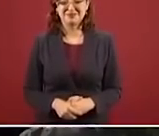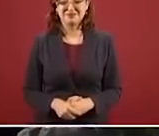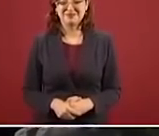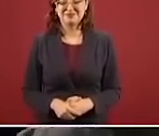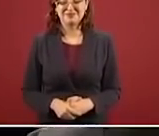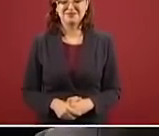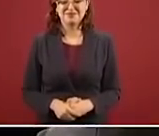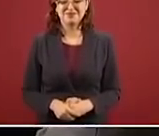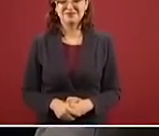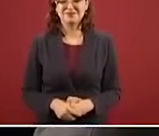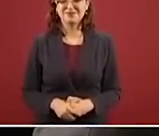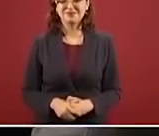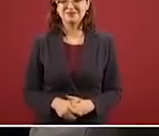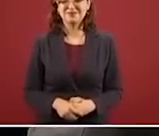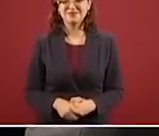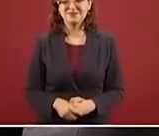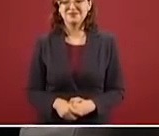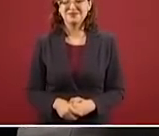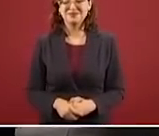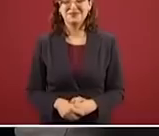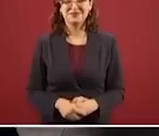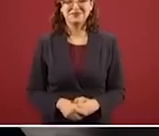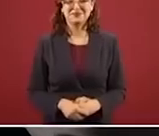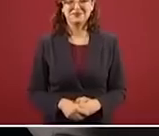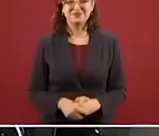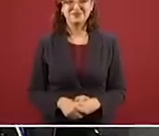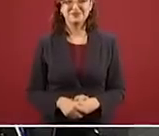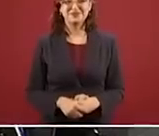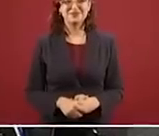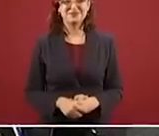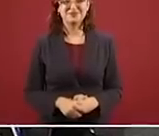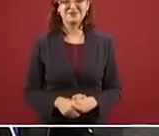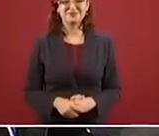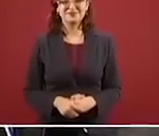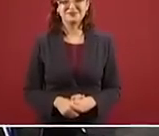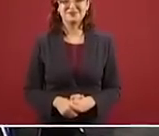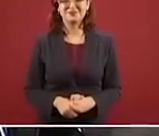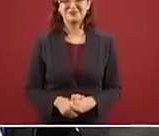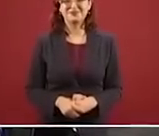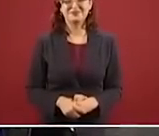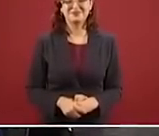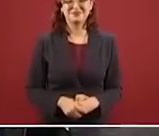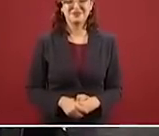Usted me señaló ayer. El 26, sí, se puede. Ok, se lo veo. La Ciudad de México. La Ciudad de México. Eso,